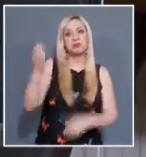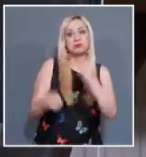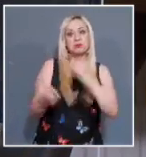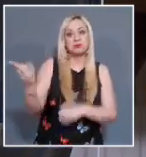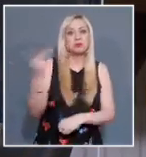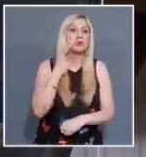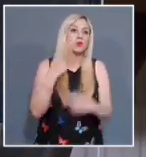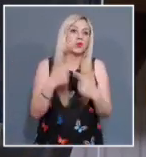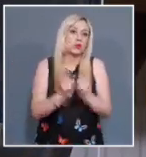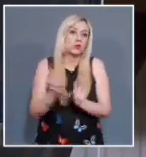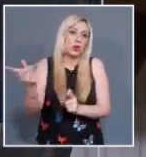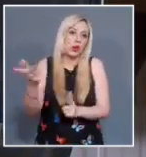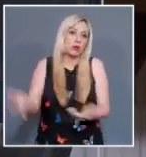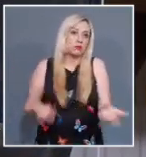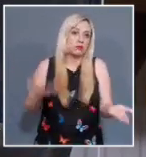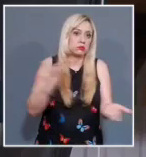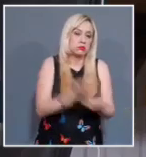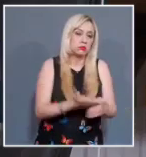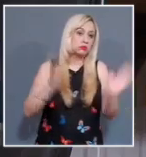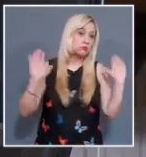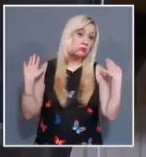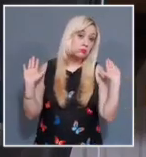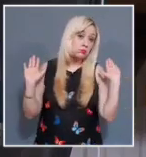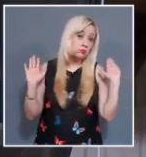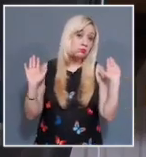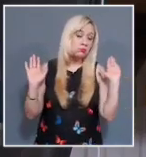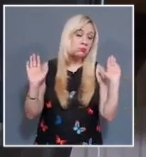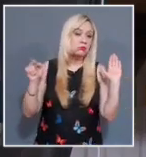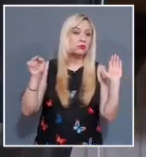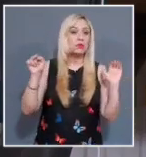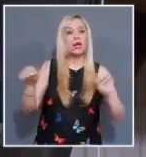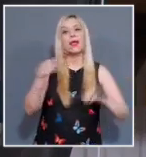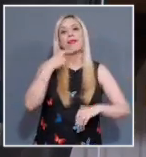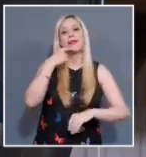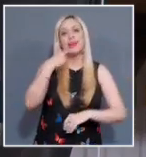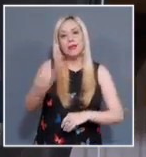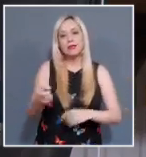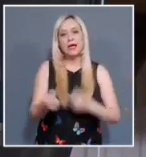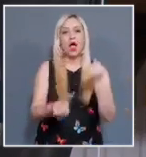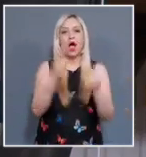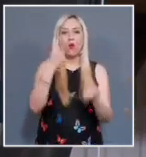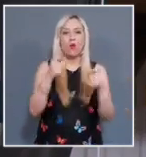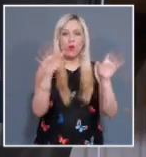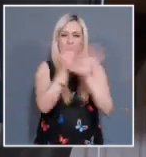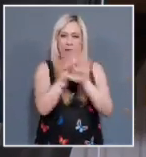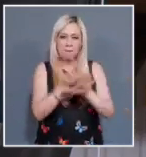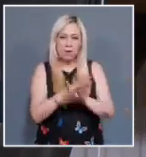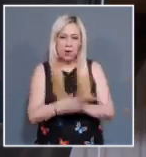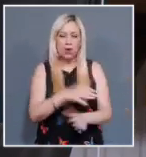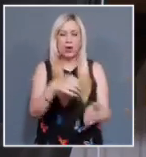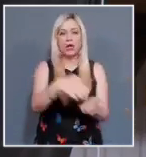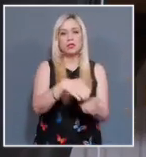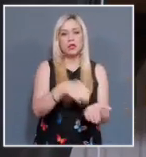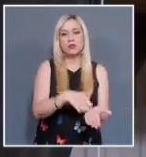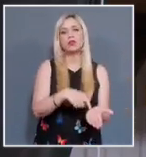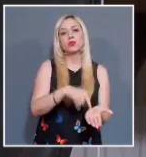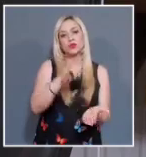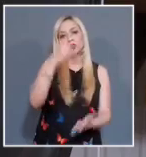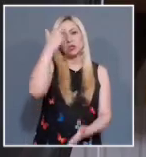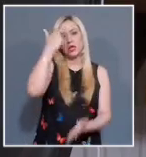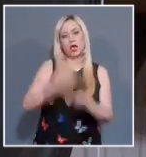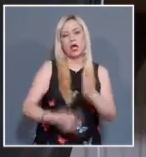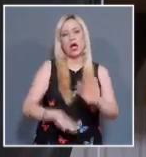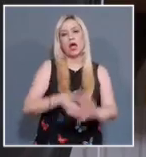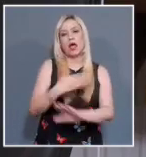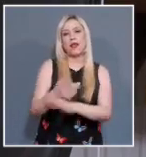y estos militantes aducen que algunas modificaciones al estatuto afectan los derechos de la militancia y el